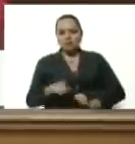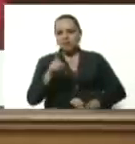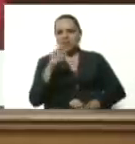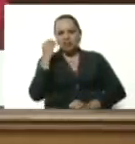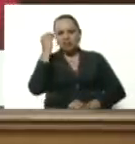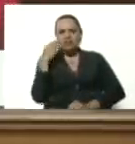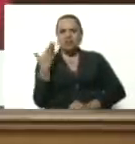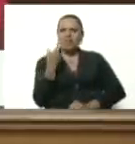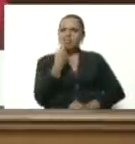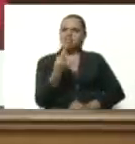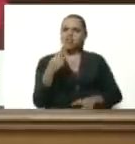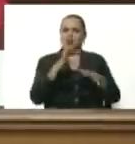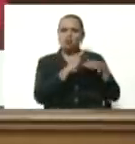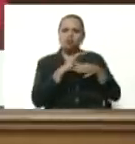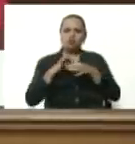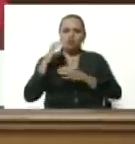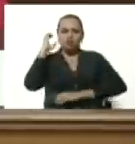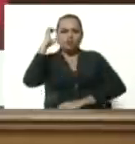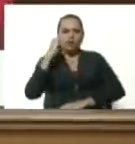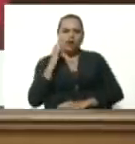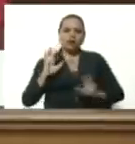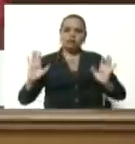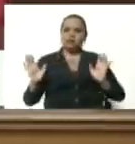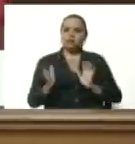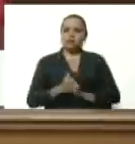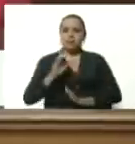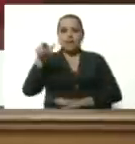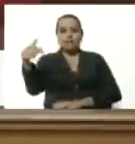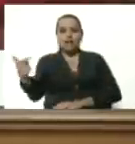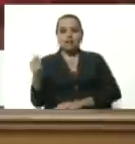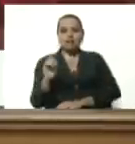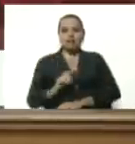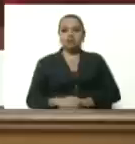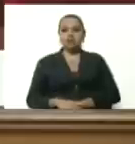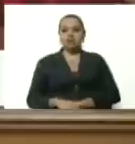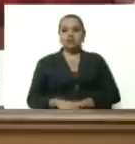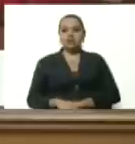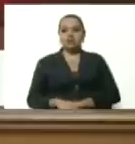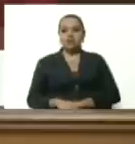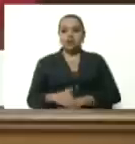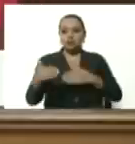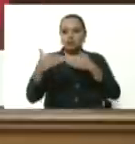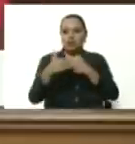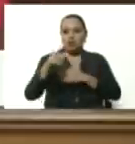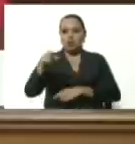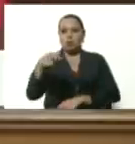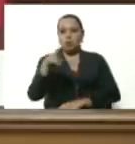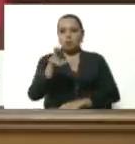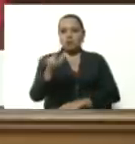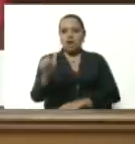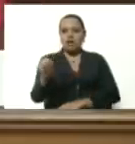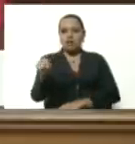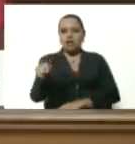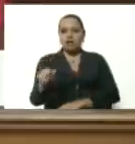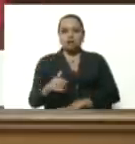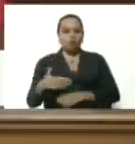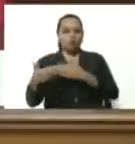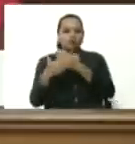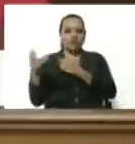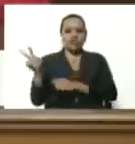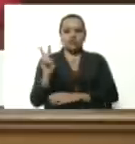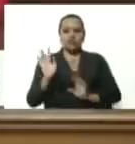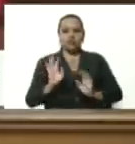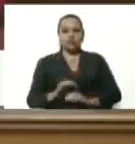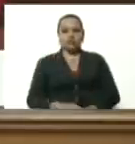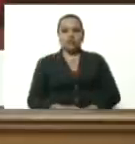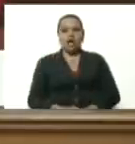decir la Unión Europea mañana con una agresión de Guyana contra Venezuela?